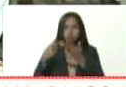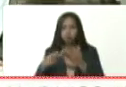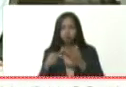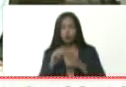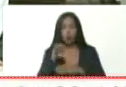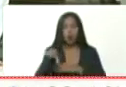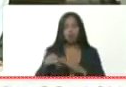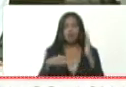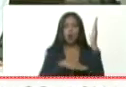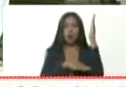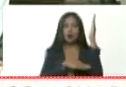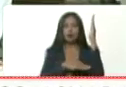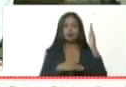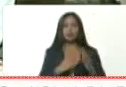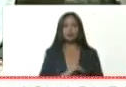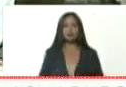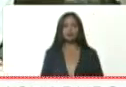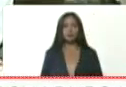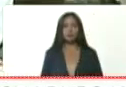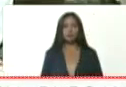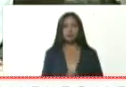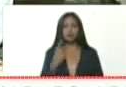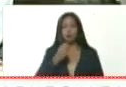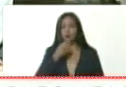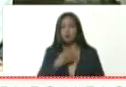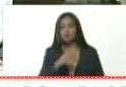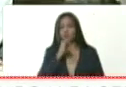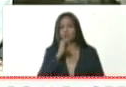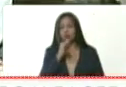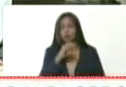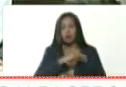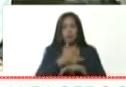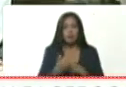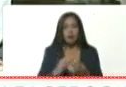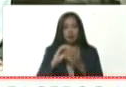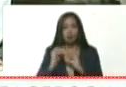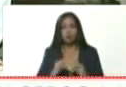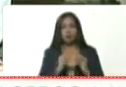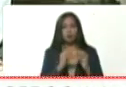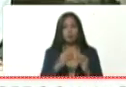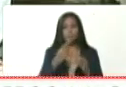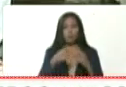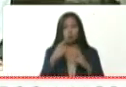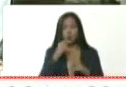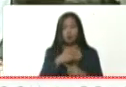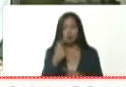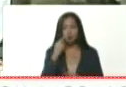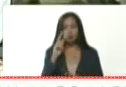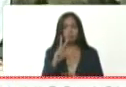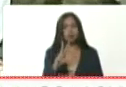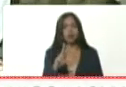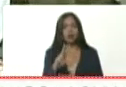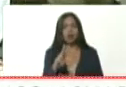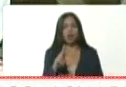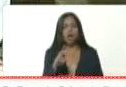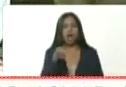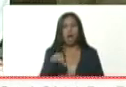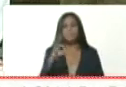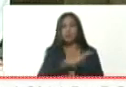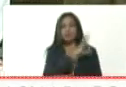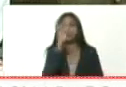estado lara tengo buenas noticias para este plan de rehabilitación pero primero vámonos al estado lara barquisimeto